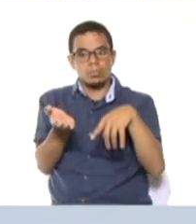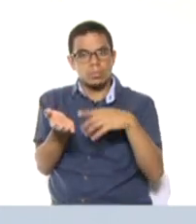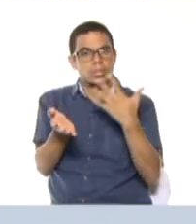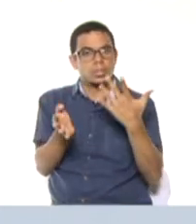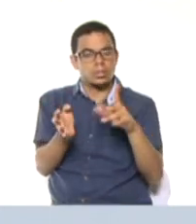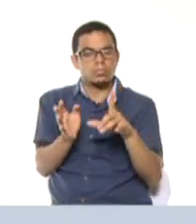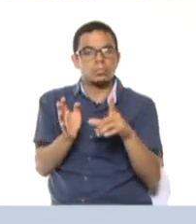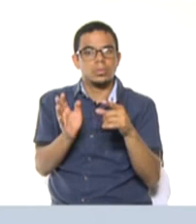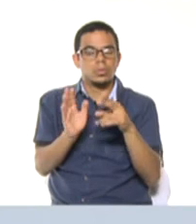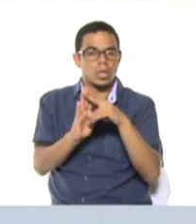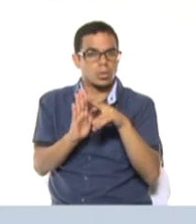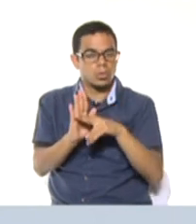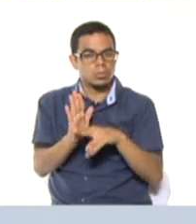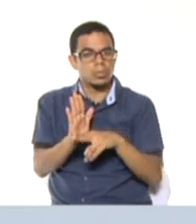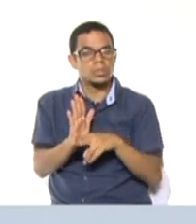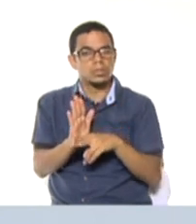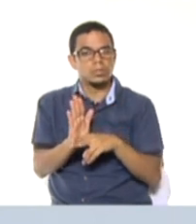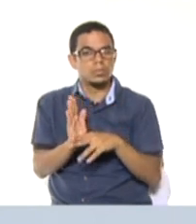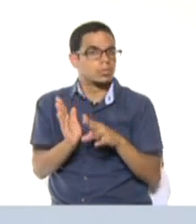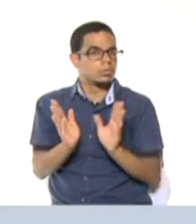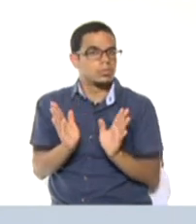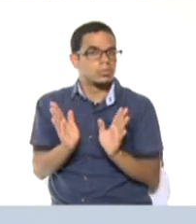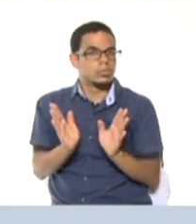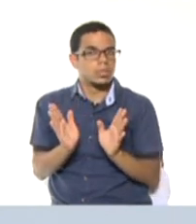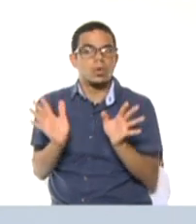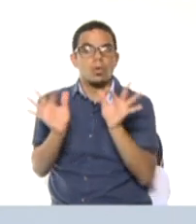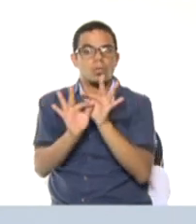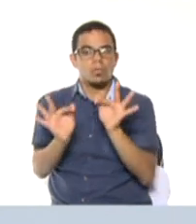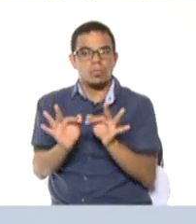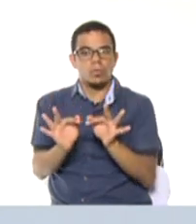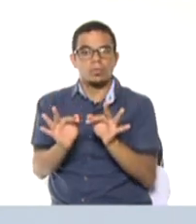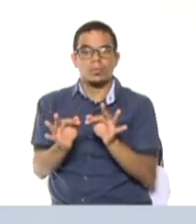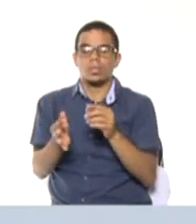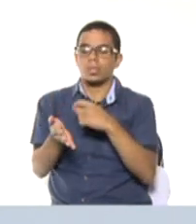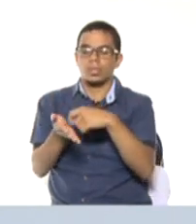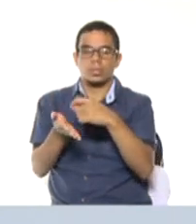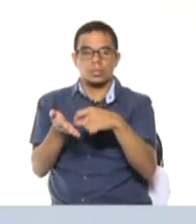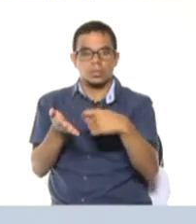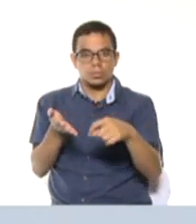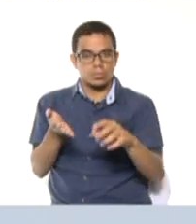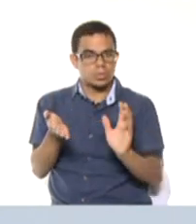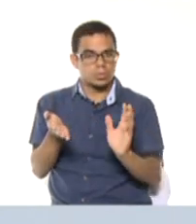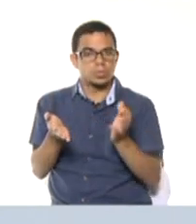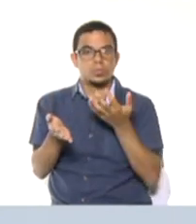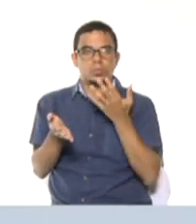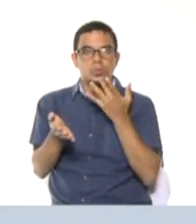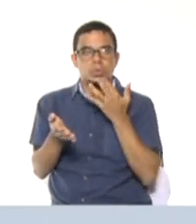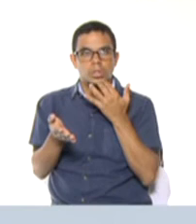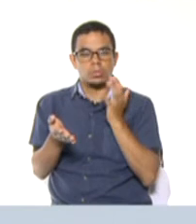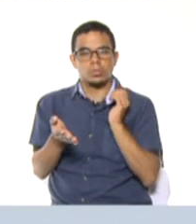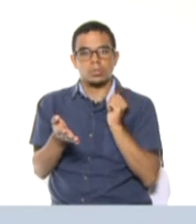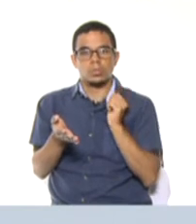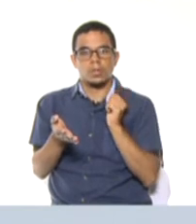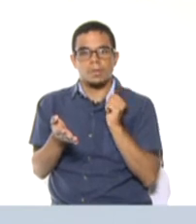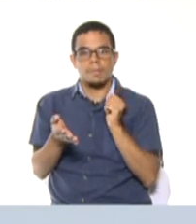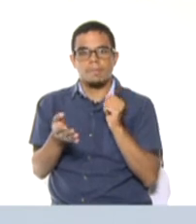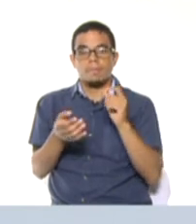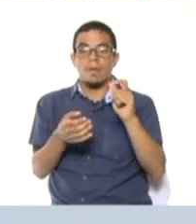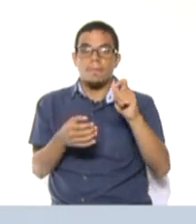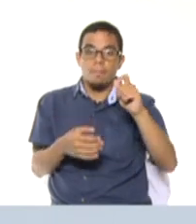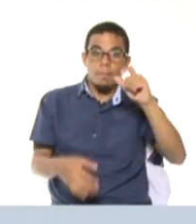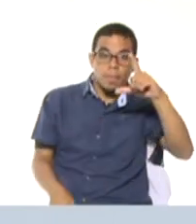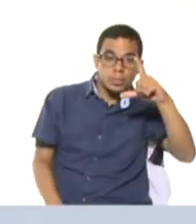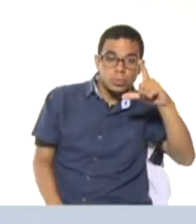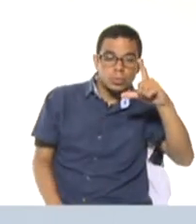código Braille, también se debe seguir los aspectos formales de la lengua escrita. Allí tomamos en cuenta el uso de la